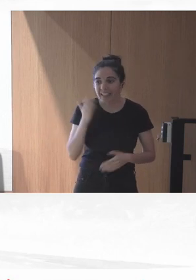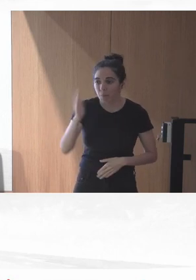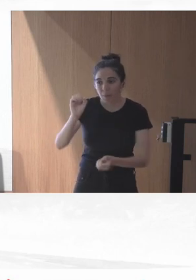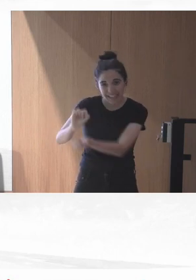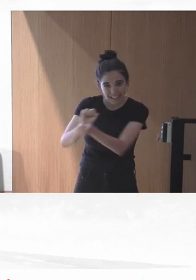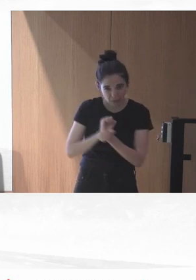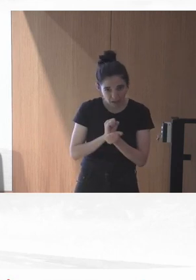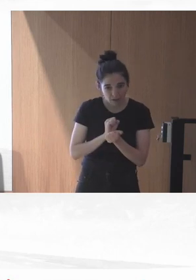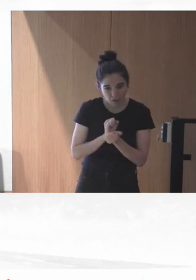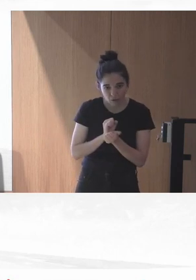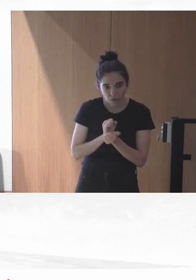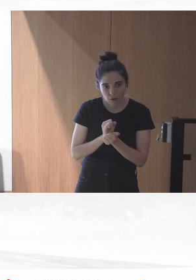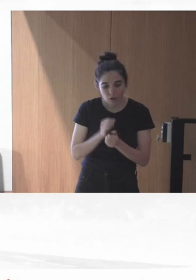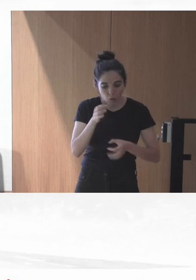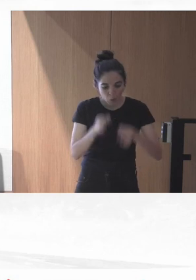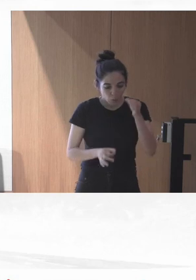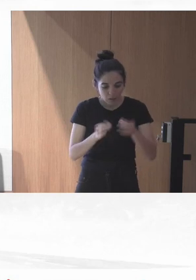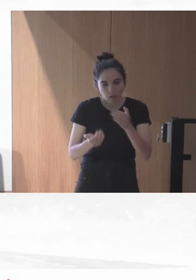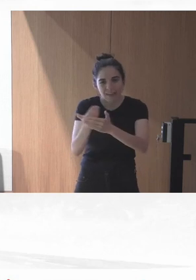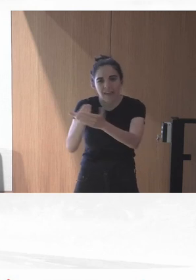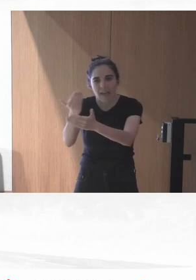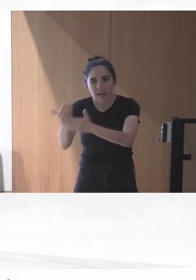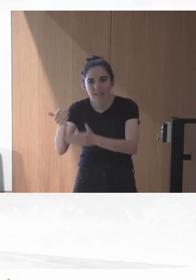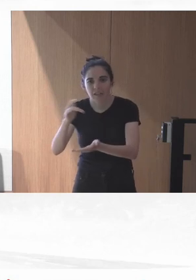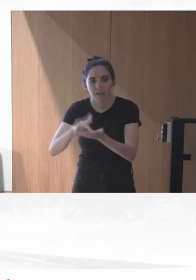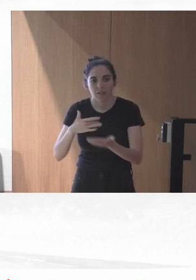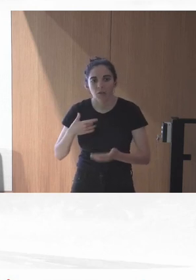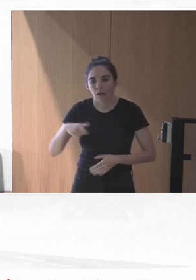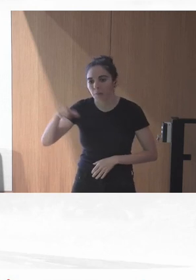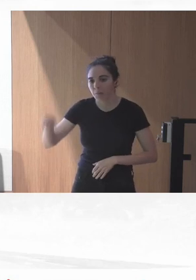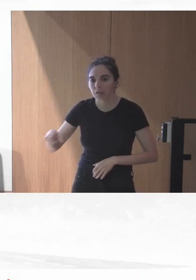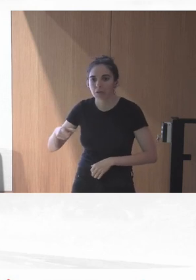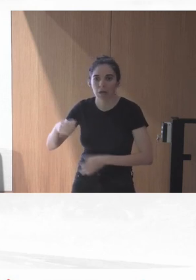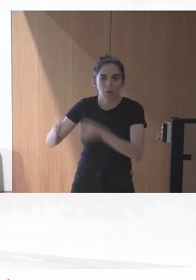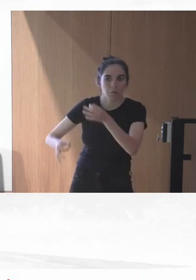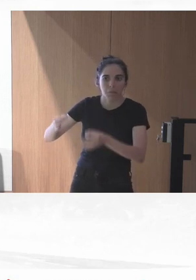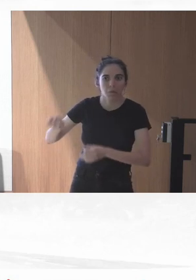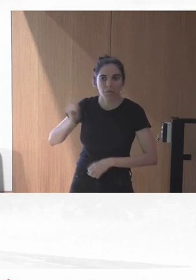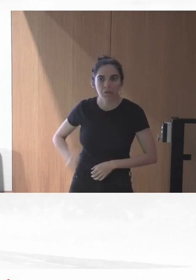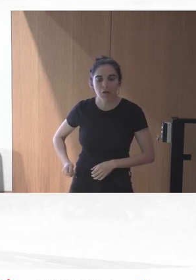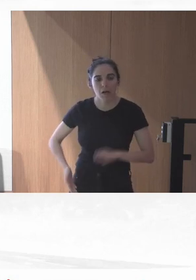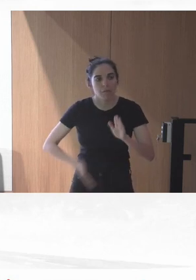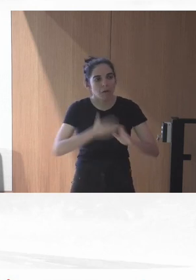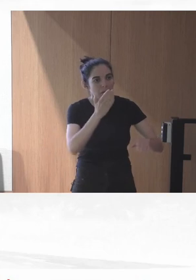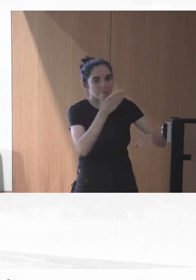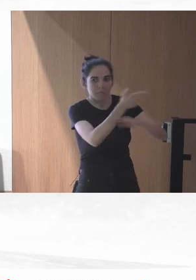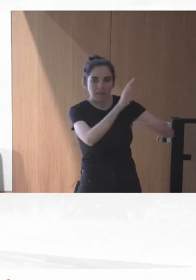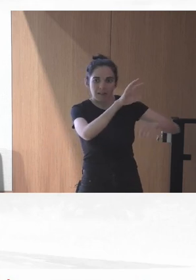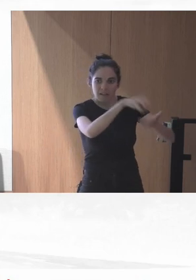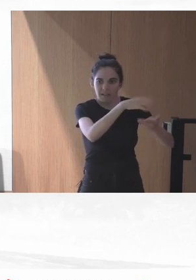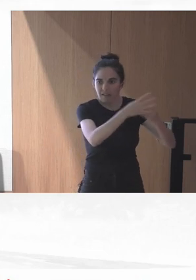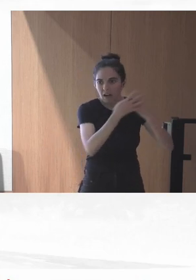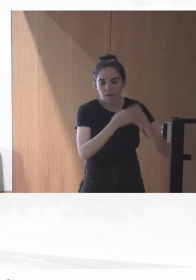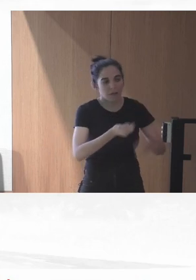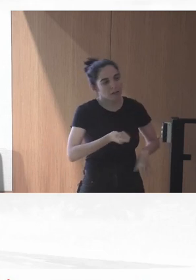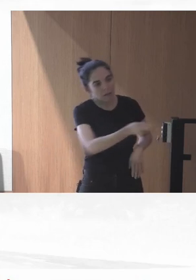haber pasado por el juicio, llega agente judicial a la prisión y entrega la sentencia. Por supuesto, las